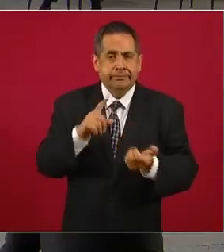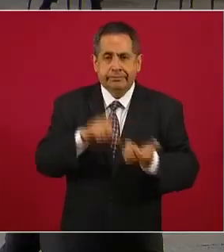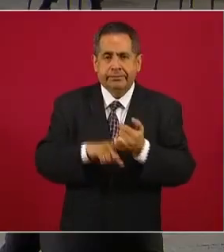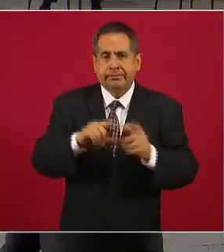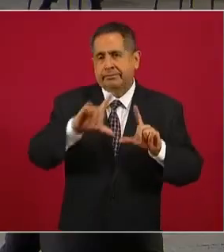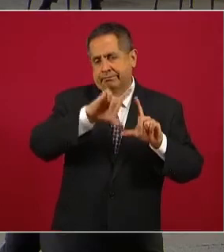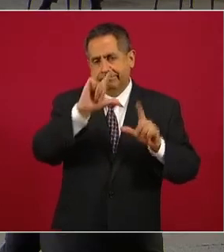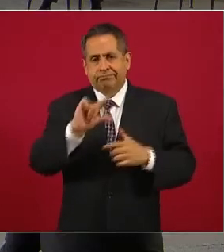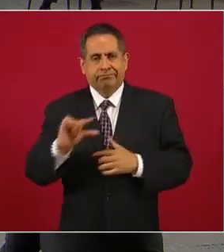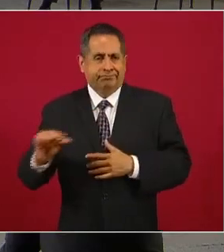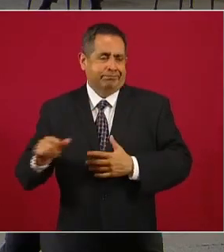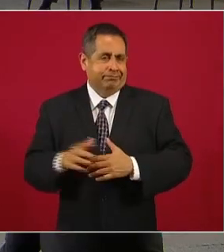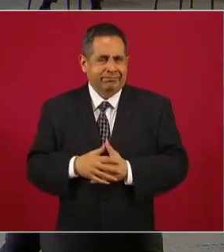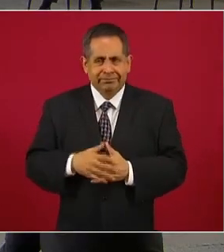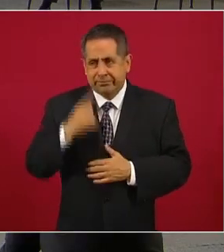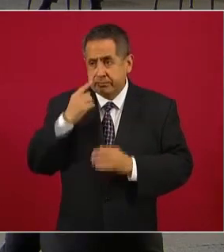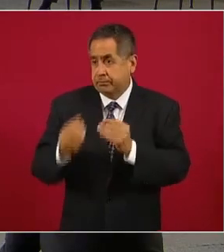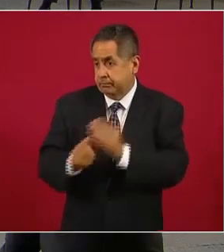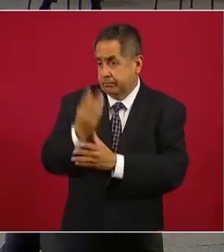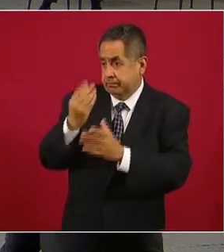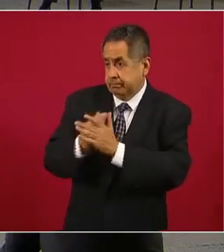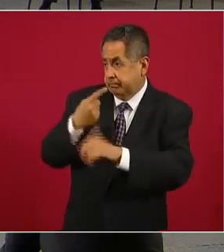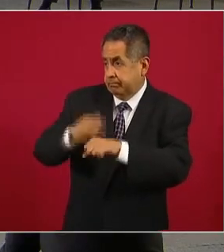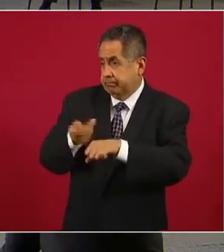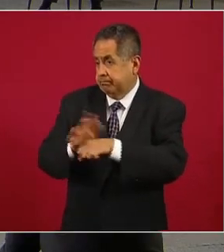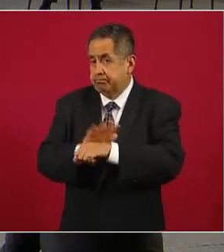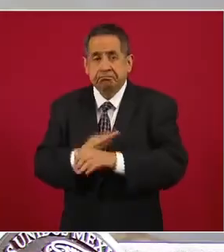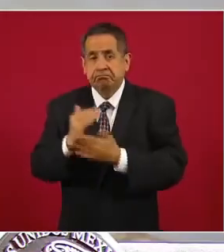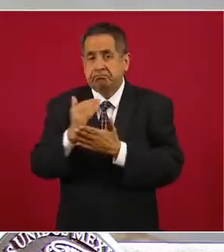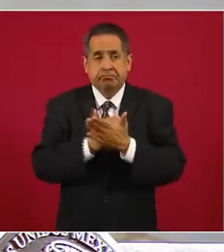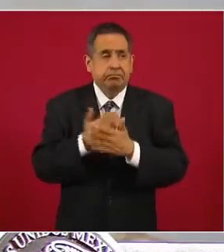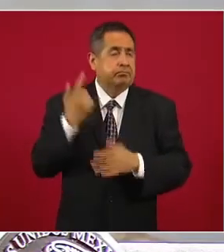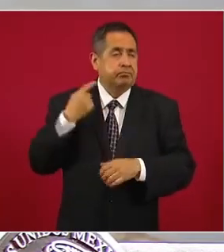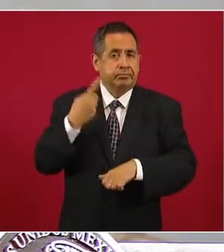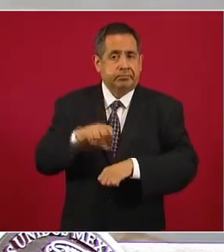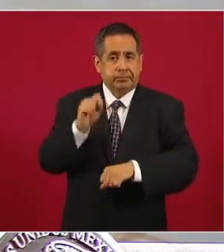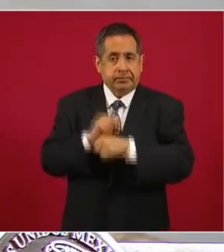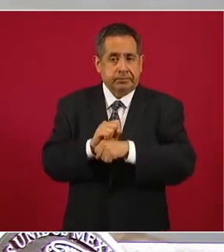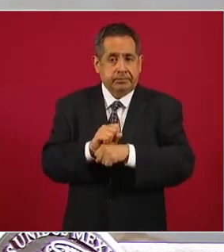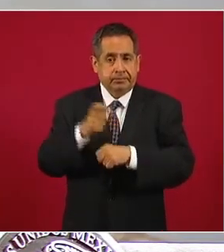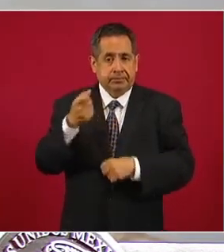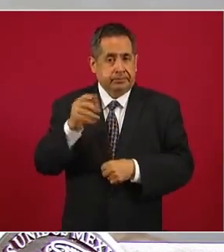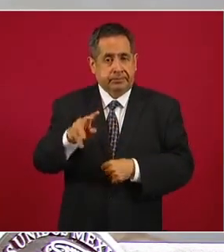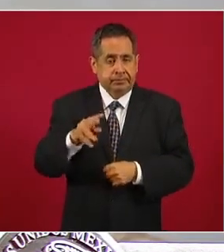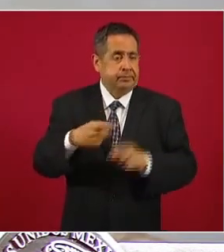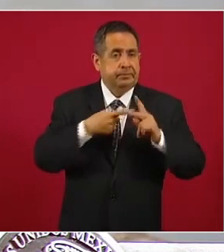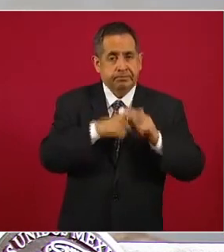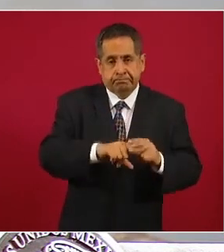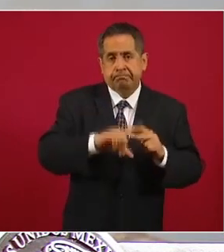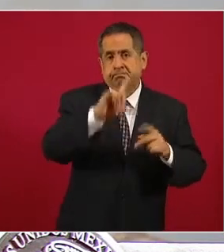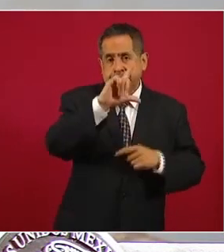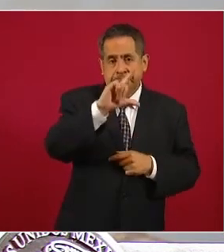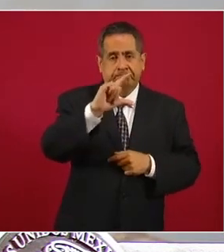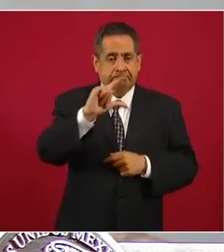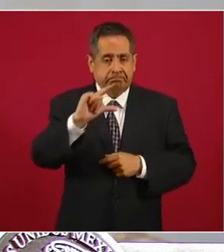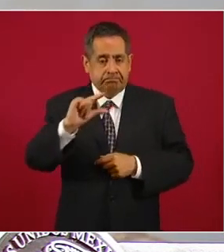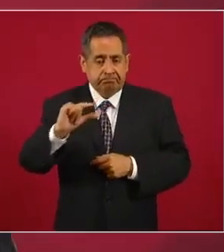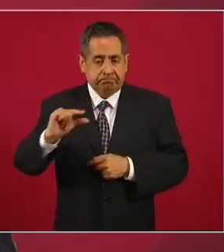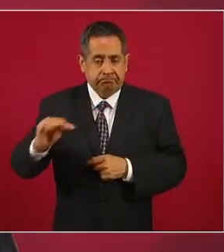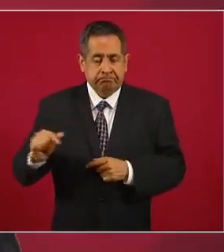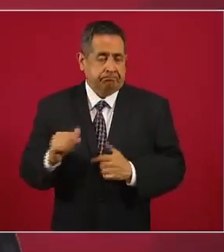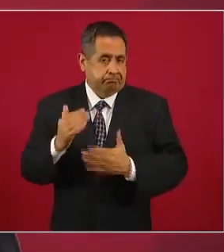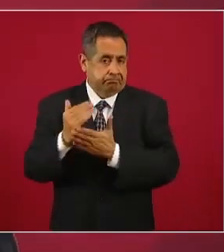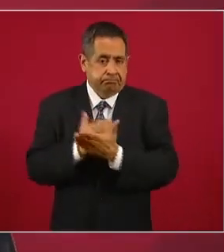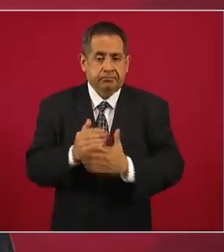casos nuevos de enfermedad, que desde la semana 29, ya siete semanas consecutivas, han estado en